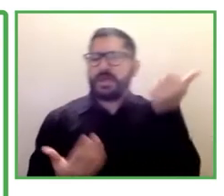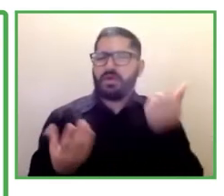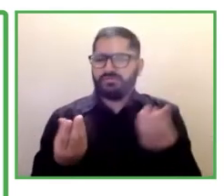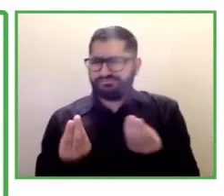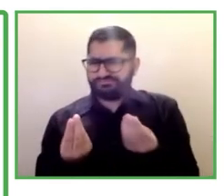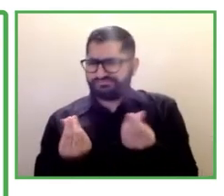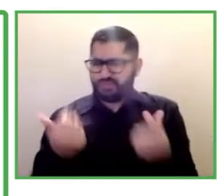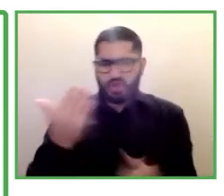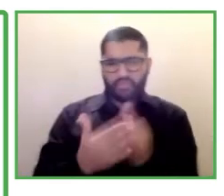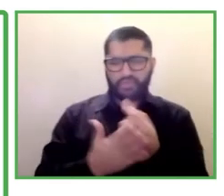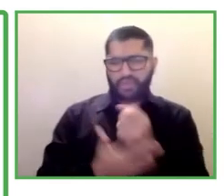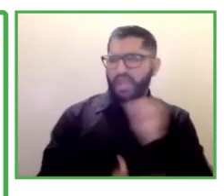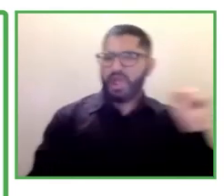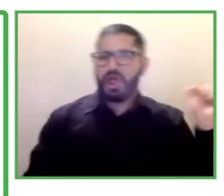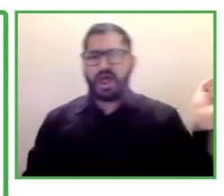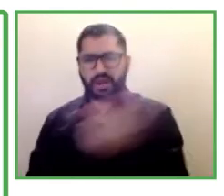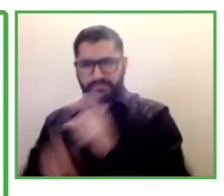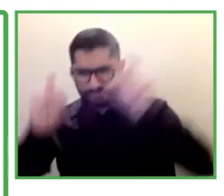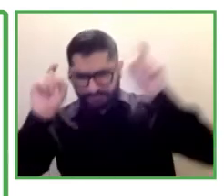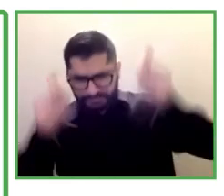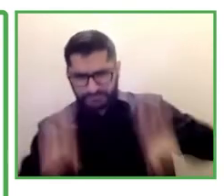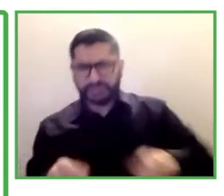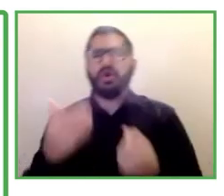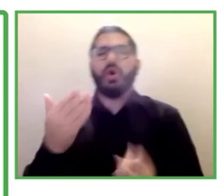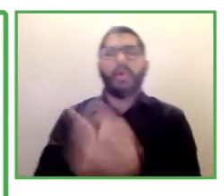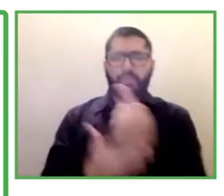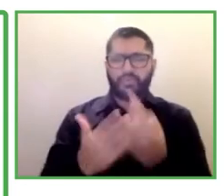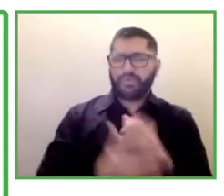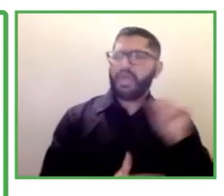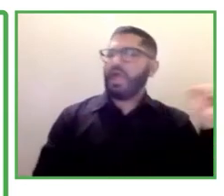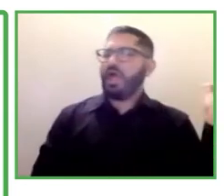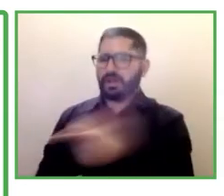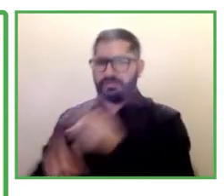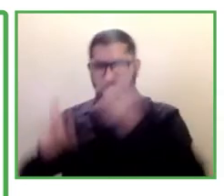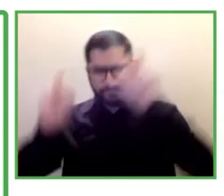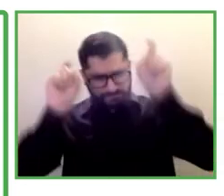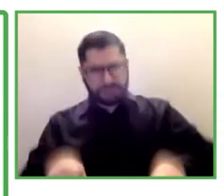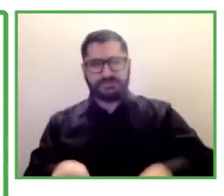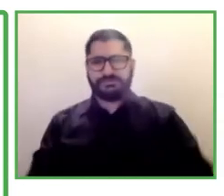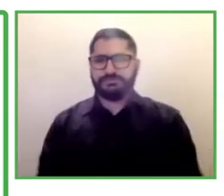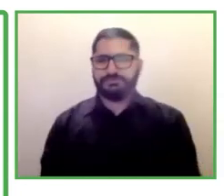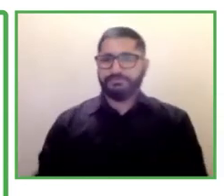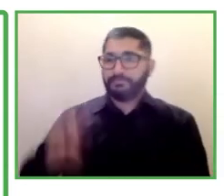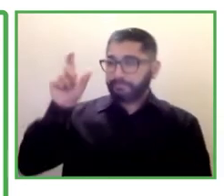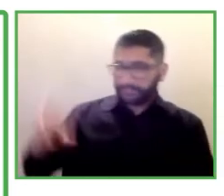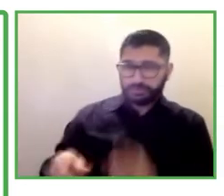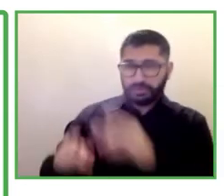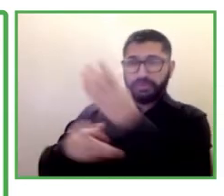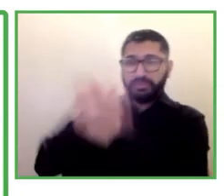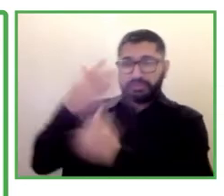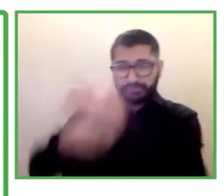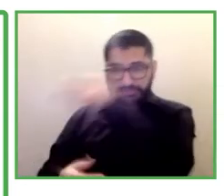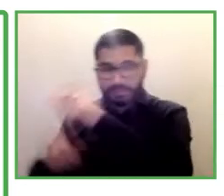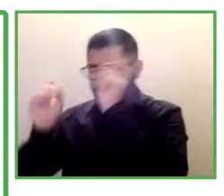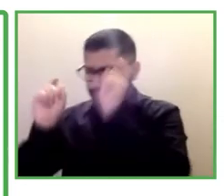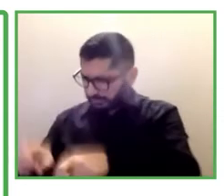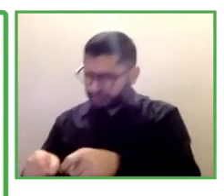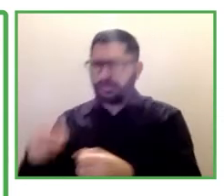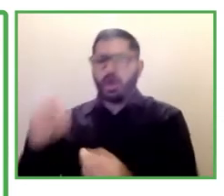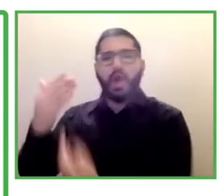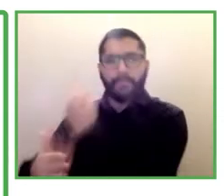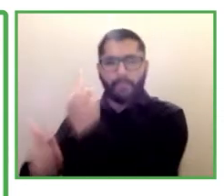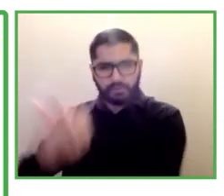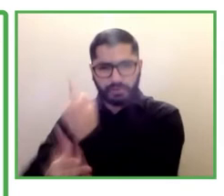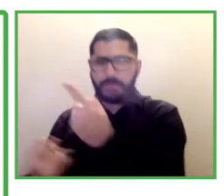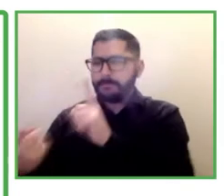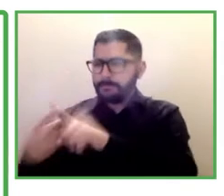personas con discapacidades también tienen que tener esa oportunidad de ser parte de sus comunidades. Acá puse una foto de Edward. Edward